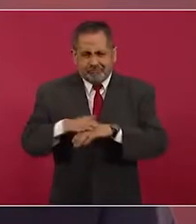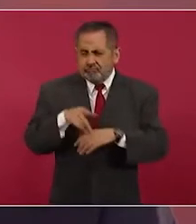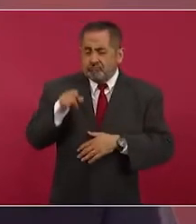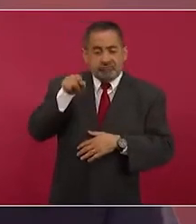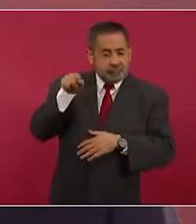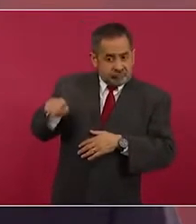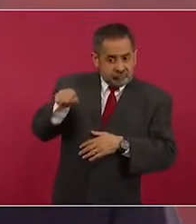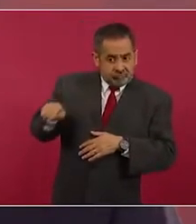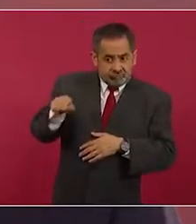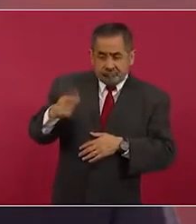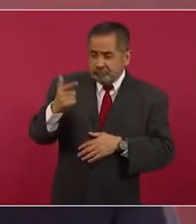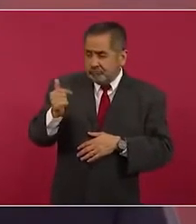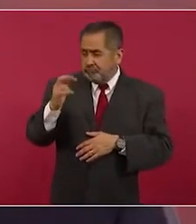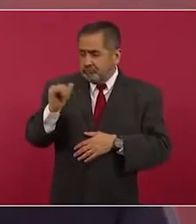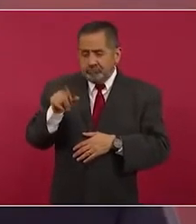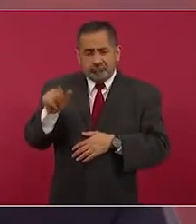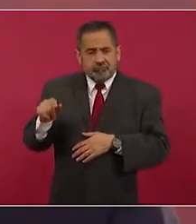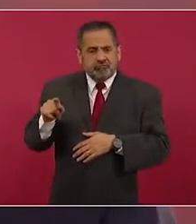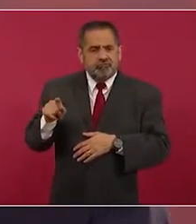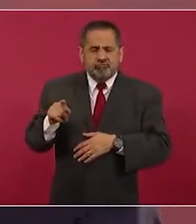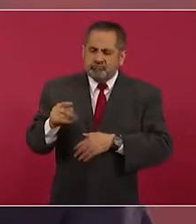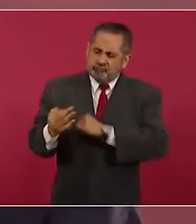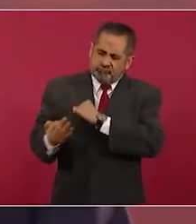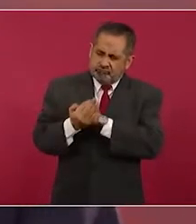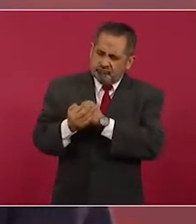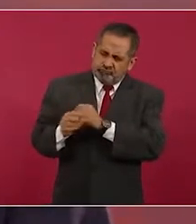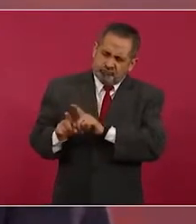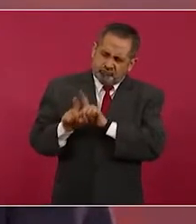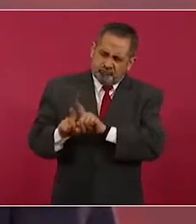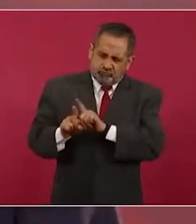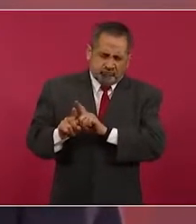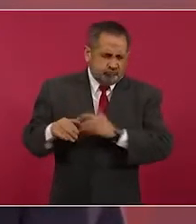García Luna su brazo derecho?